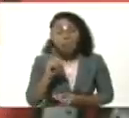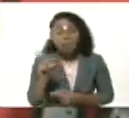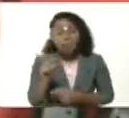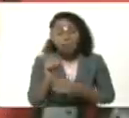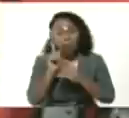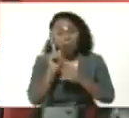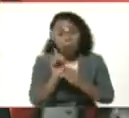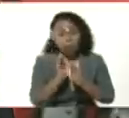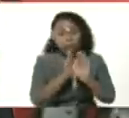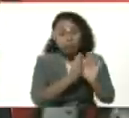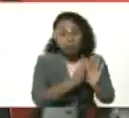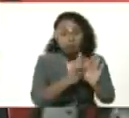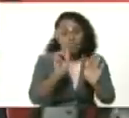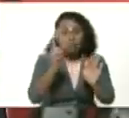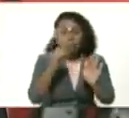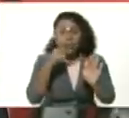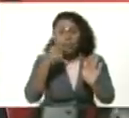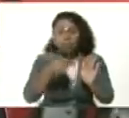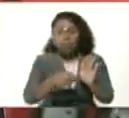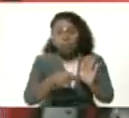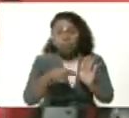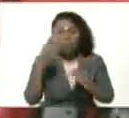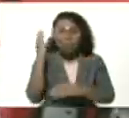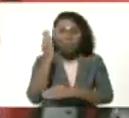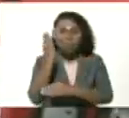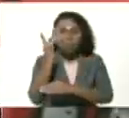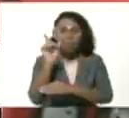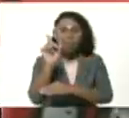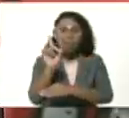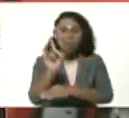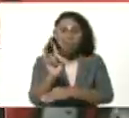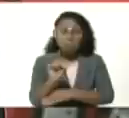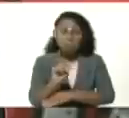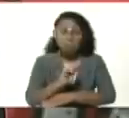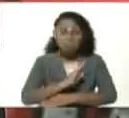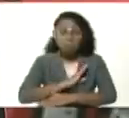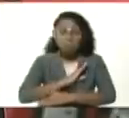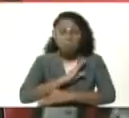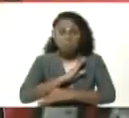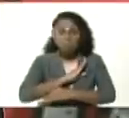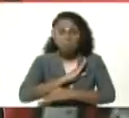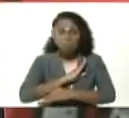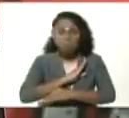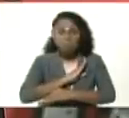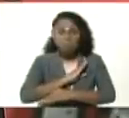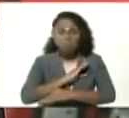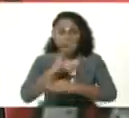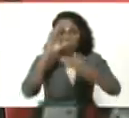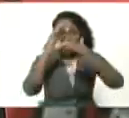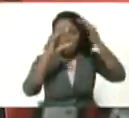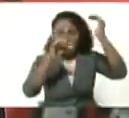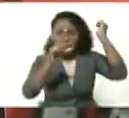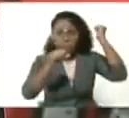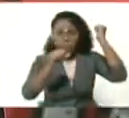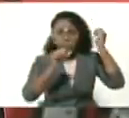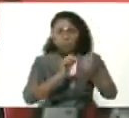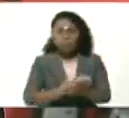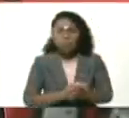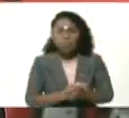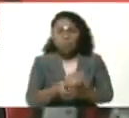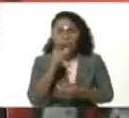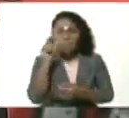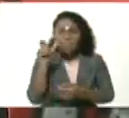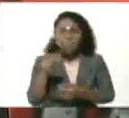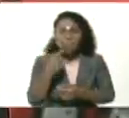lado. Segundo, usted mencionó hace rato las sanciones también. El propio embajador James